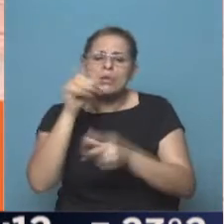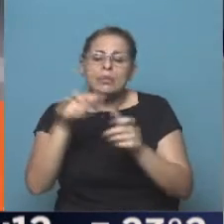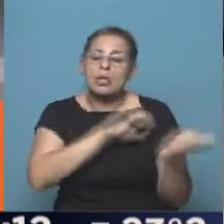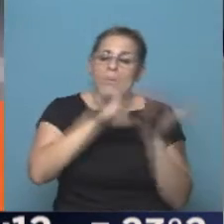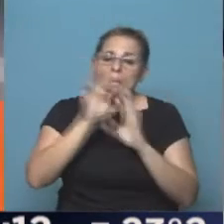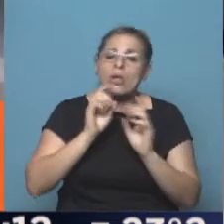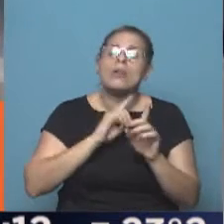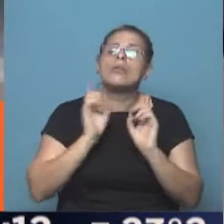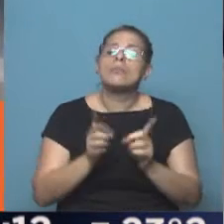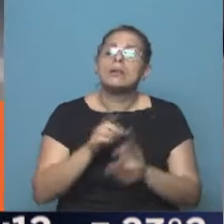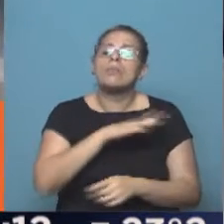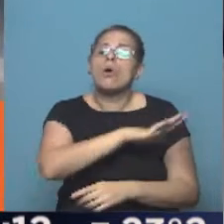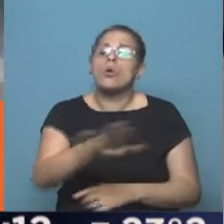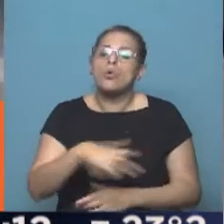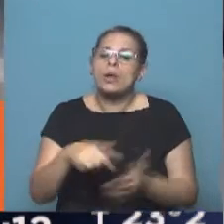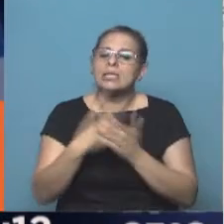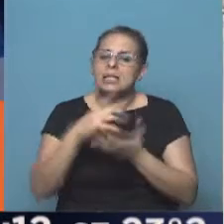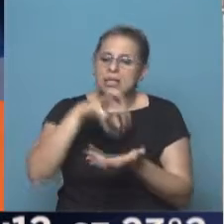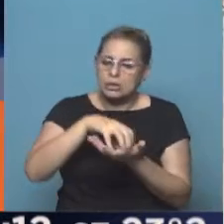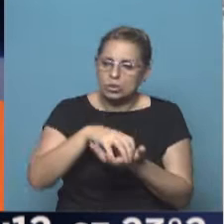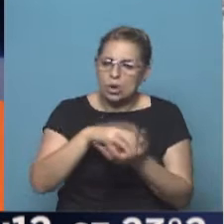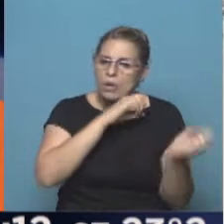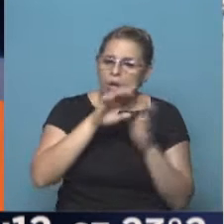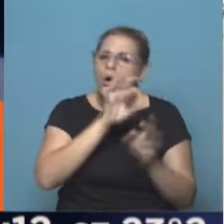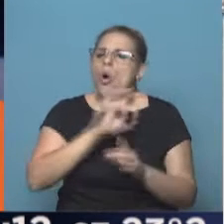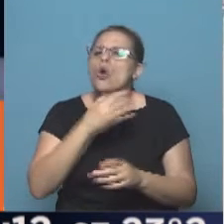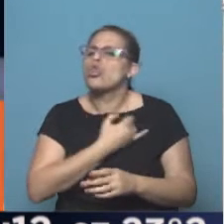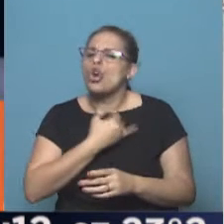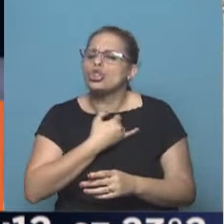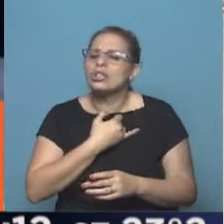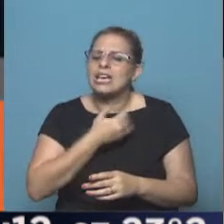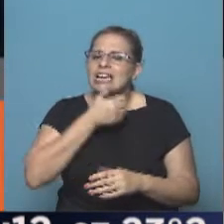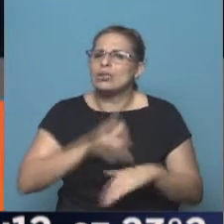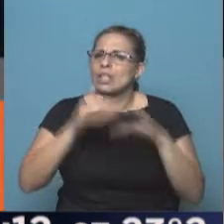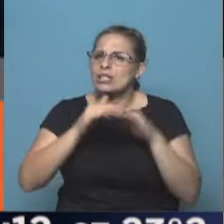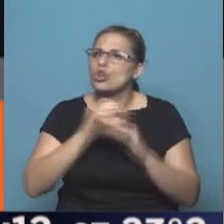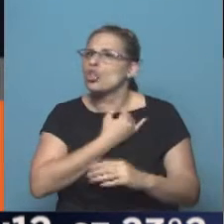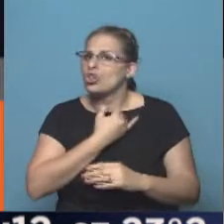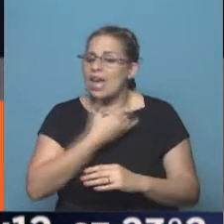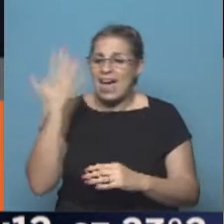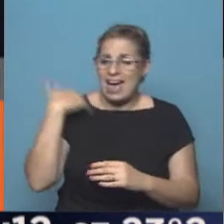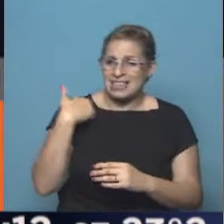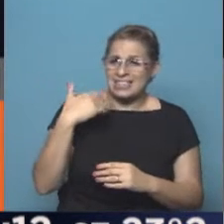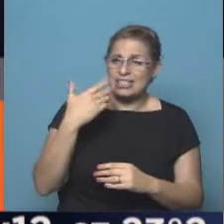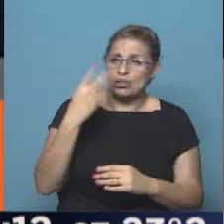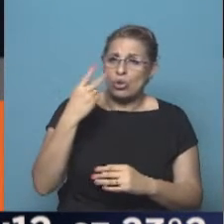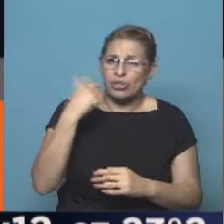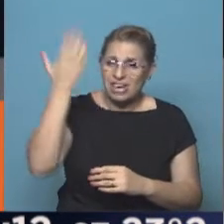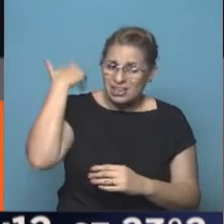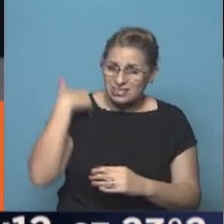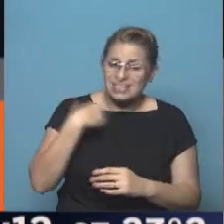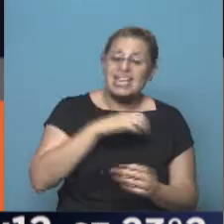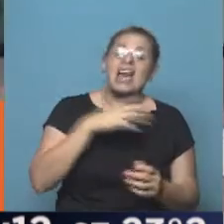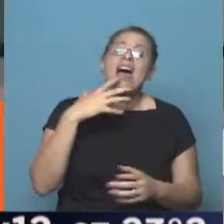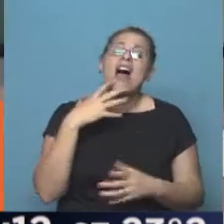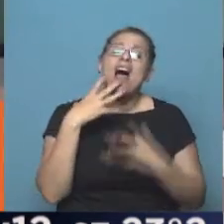lugar del centro de evacuado o en el lugar de la inundación? Bueno, en mi caso me tocó ayer, antes de ayer, ir a rescatar gente.